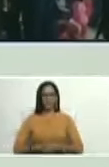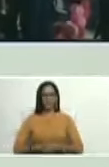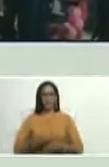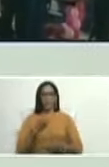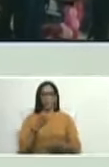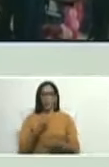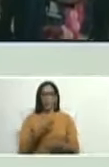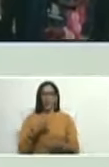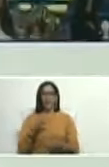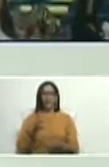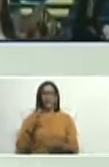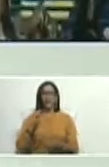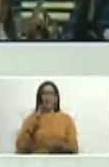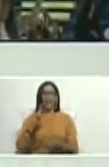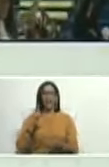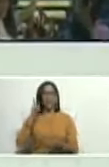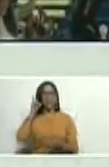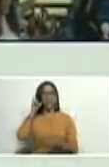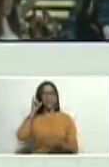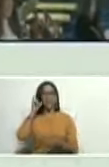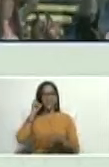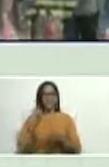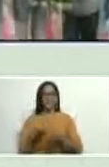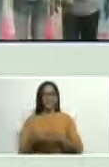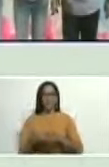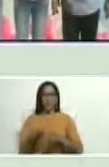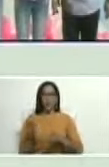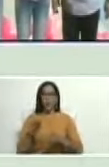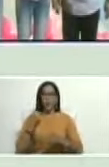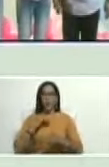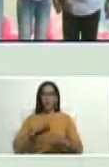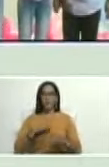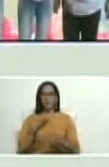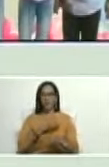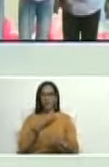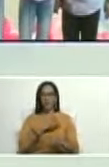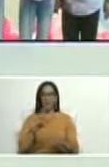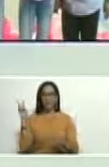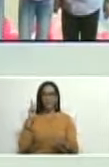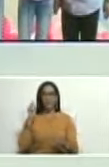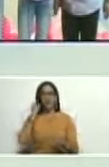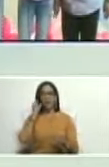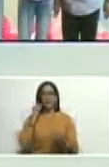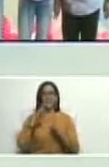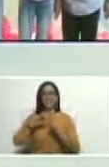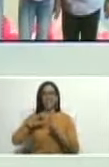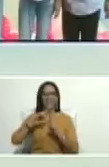Bueno, Karen, que me estás escuchando, ¿cómo va la gran misión Venezuela Mujer en